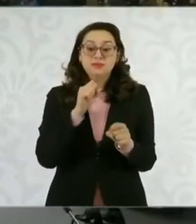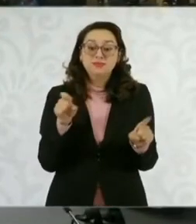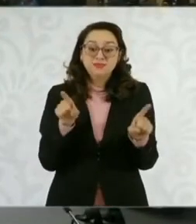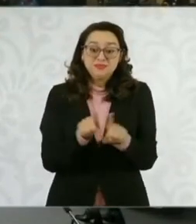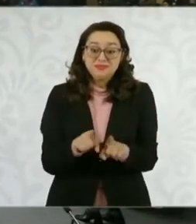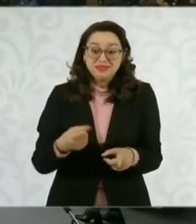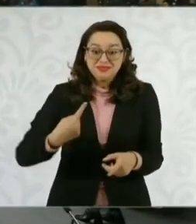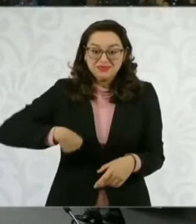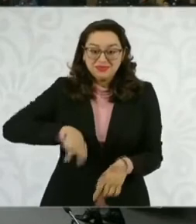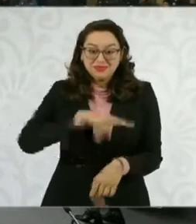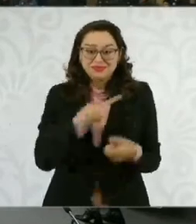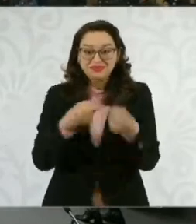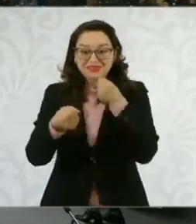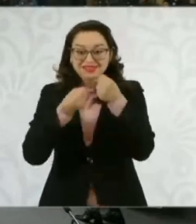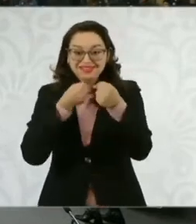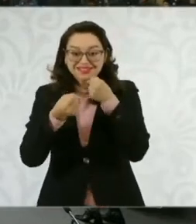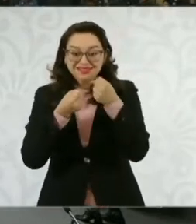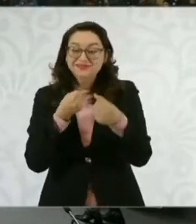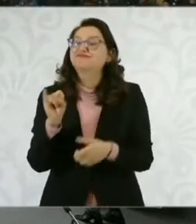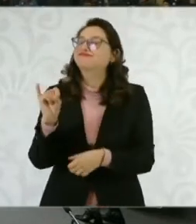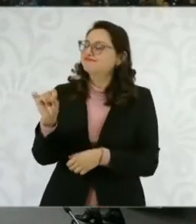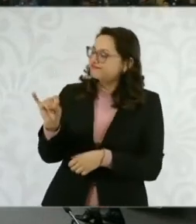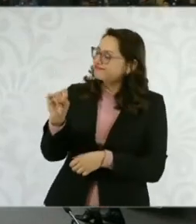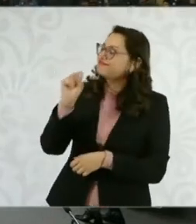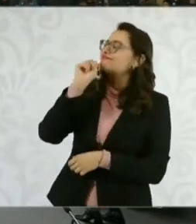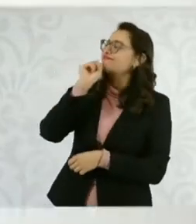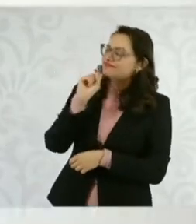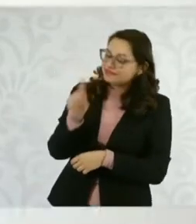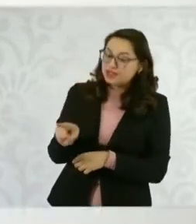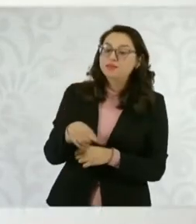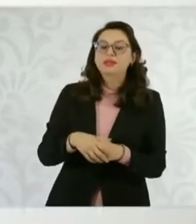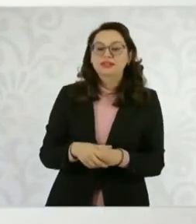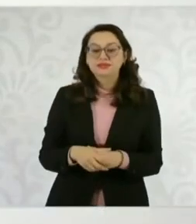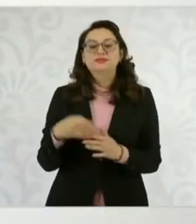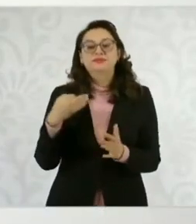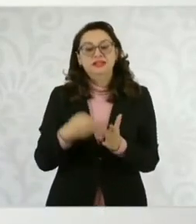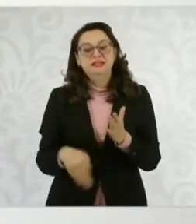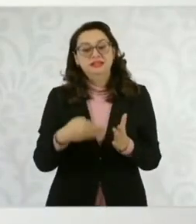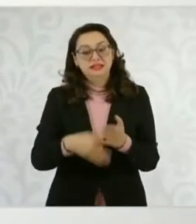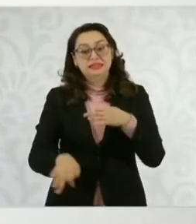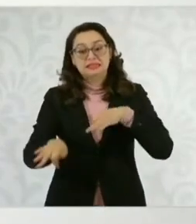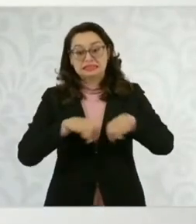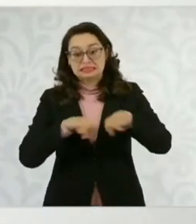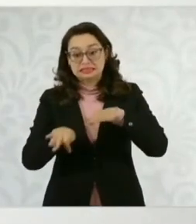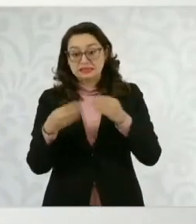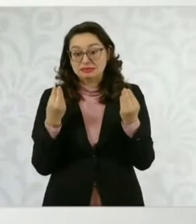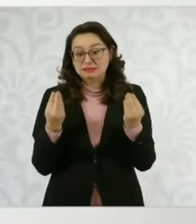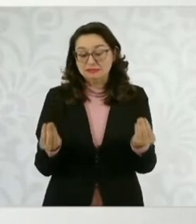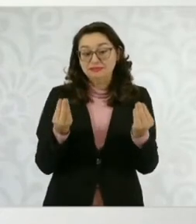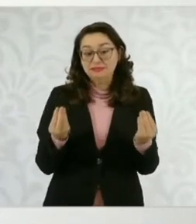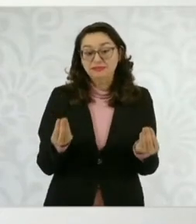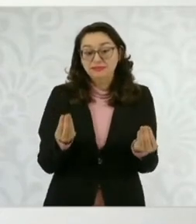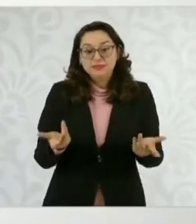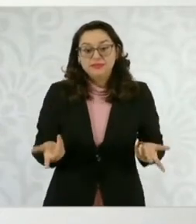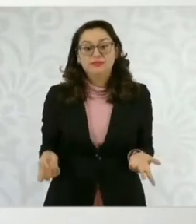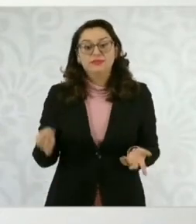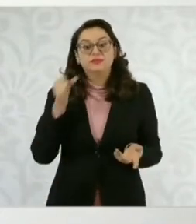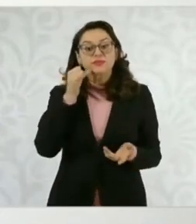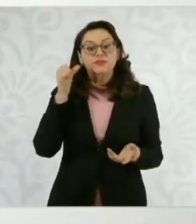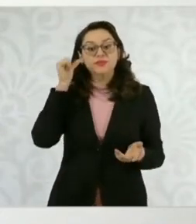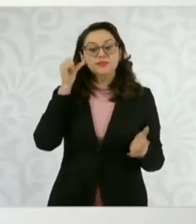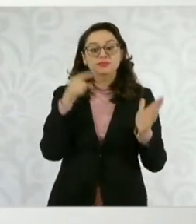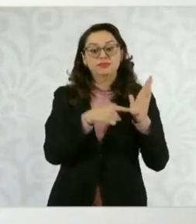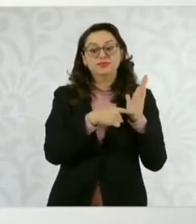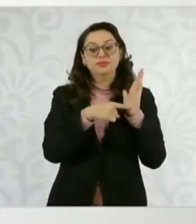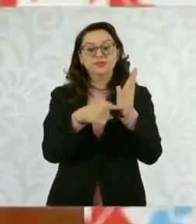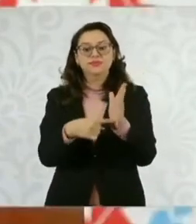área de oportunidad. También importante. En los medios de comunicación hay claro. mucho trabajo. O sea, ¿por qué a veces, ayer lo presentábamos, cae